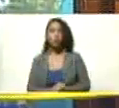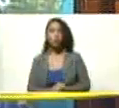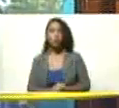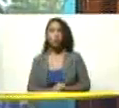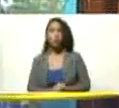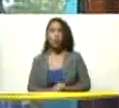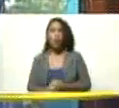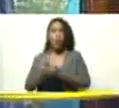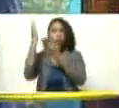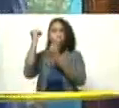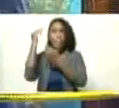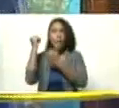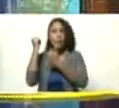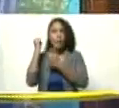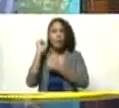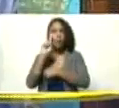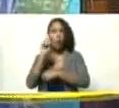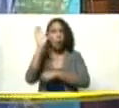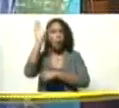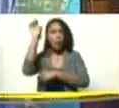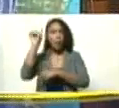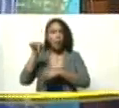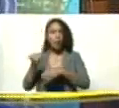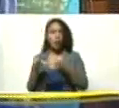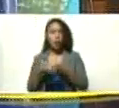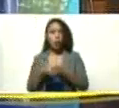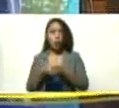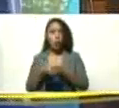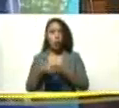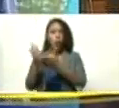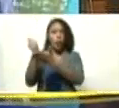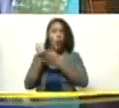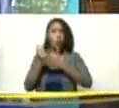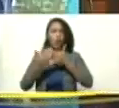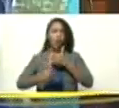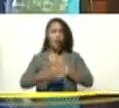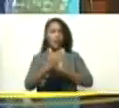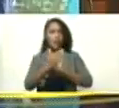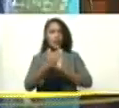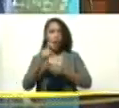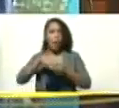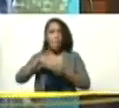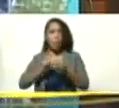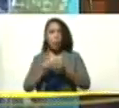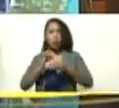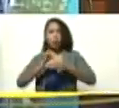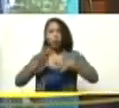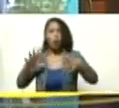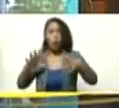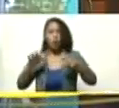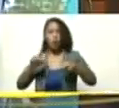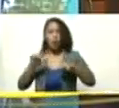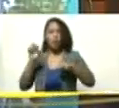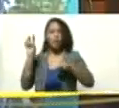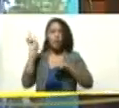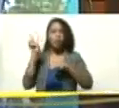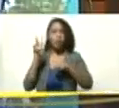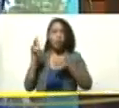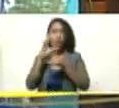la esperanza de un país en esta comisión que nos ayude a avanzar en la descolonización de Venezuela,